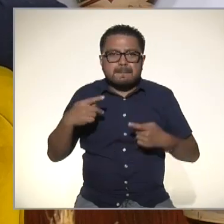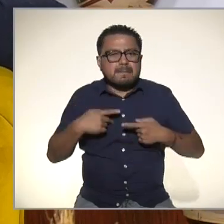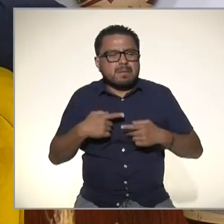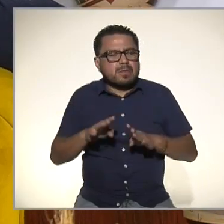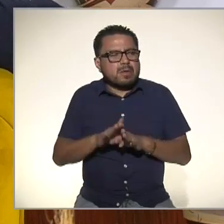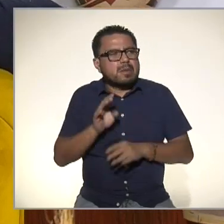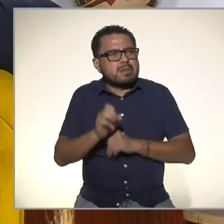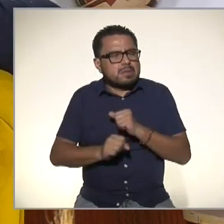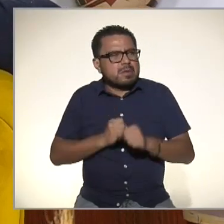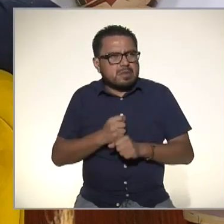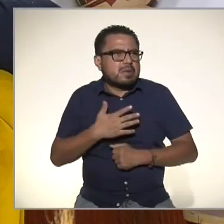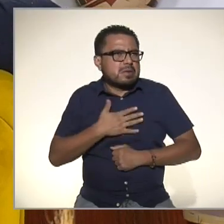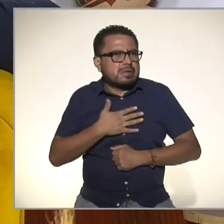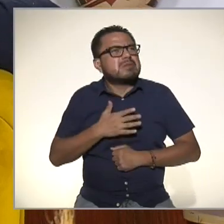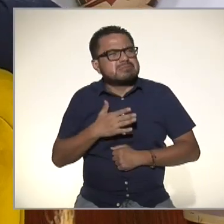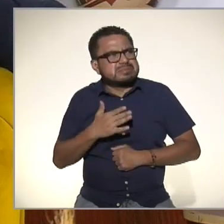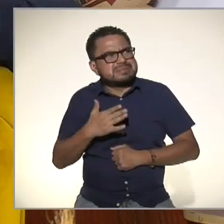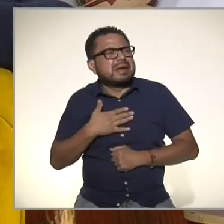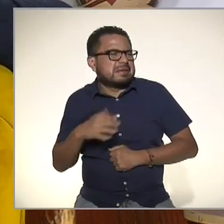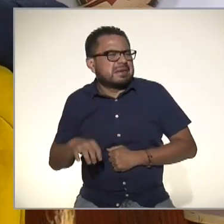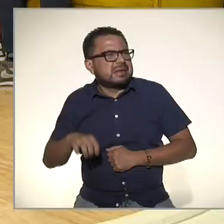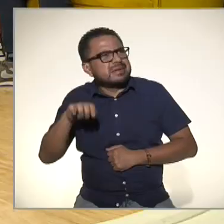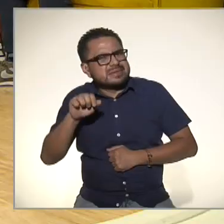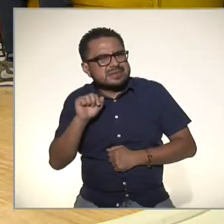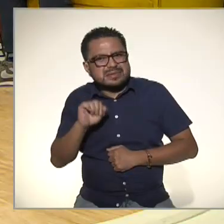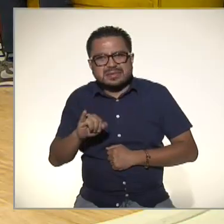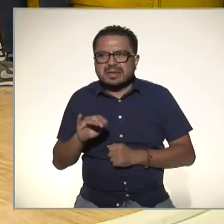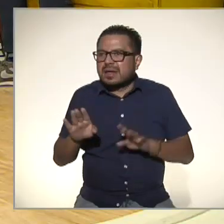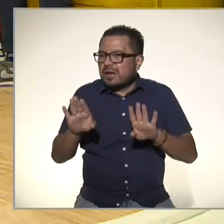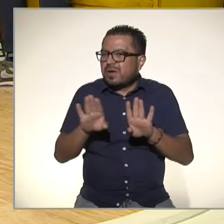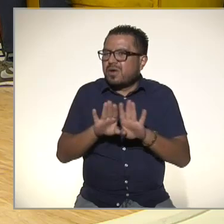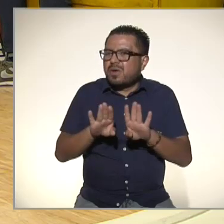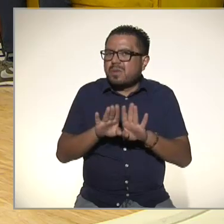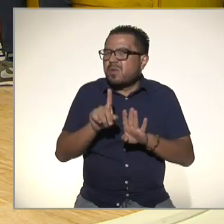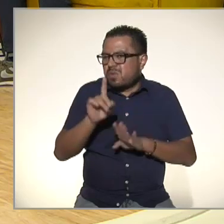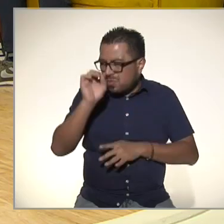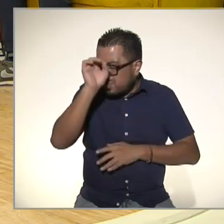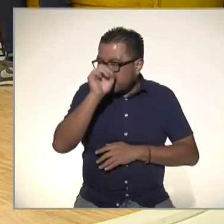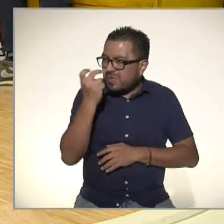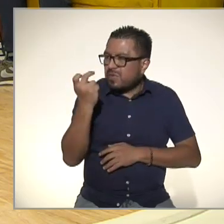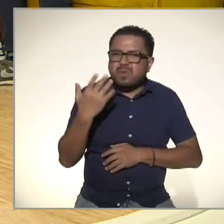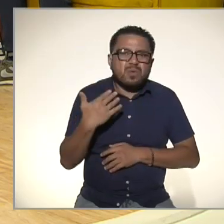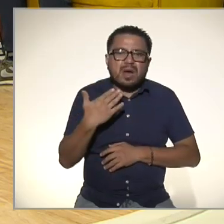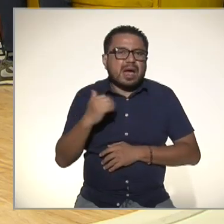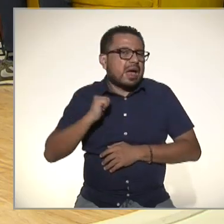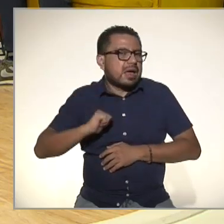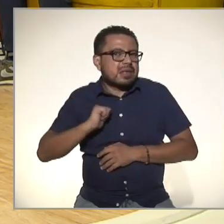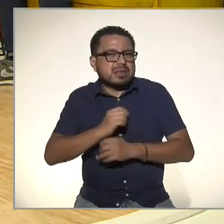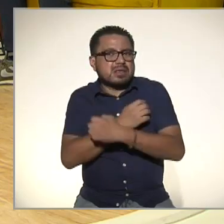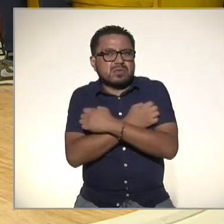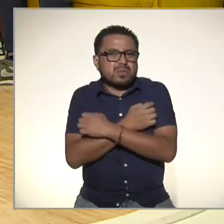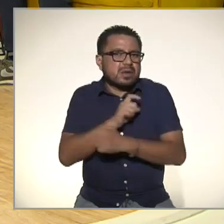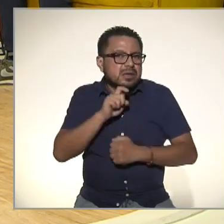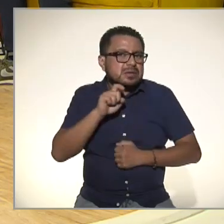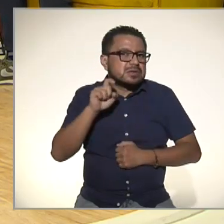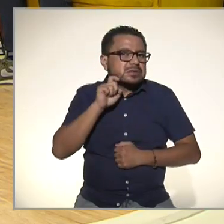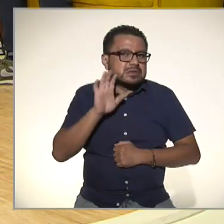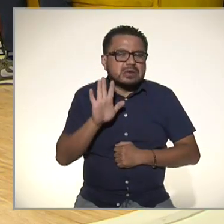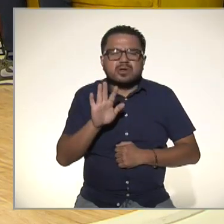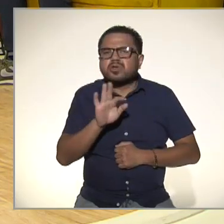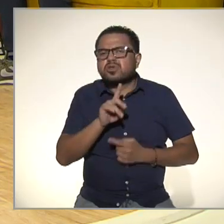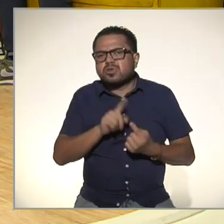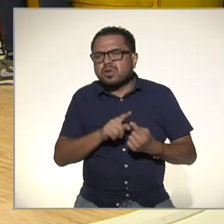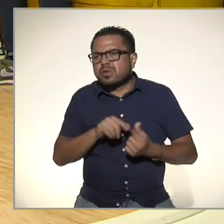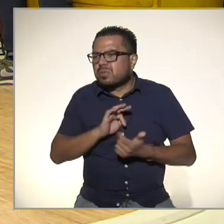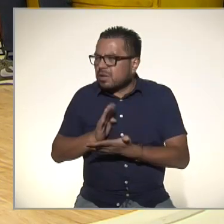edad, bueno, sí mayores, pero como hubo un comentario ahí, no había esa educación sexual. ¿A dónde se pueden acercar